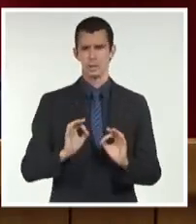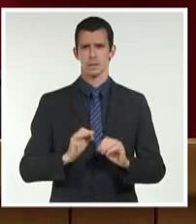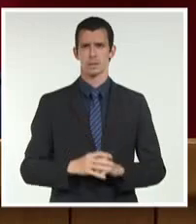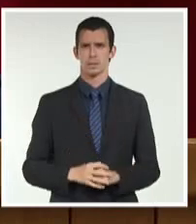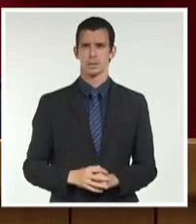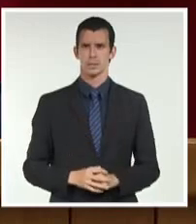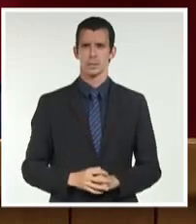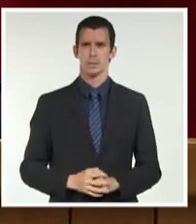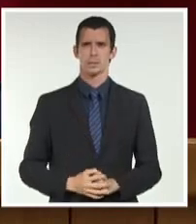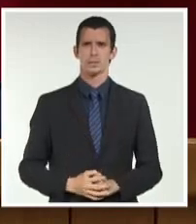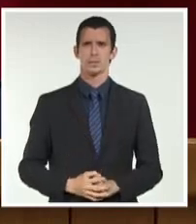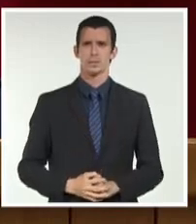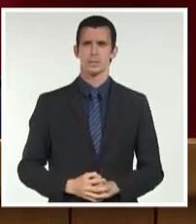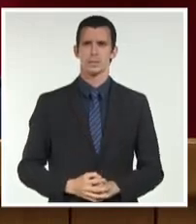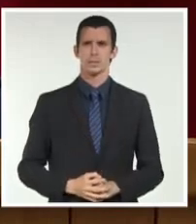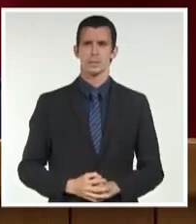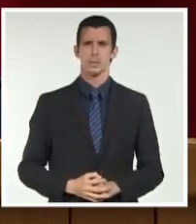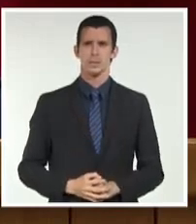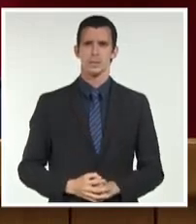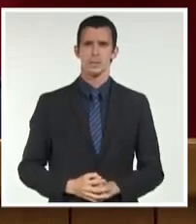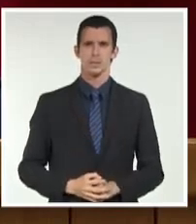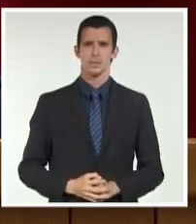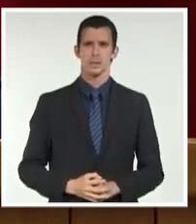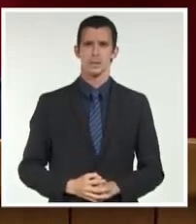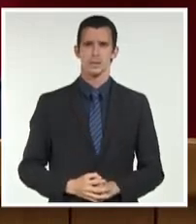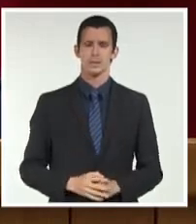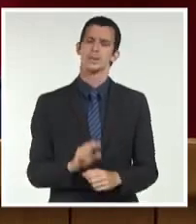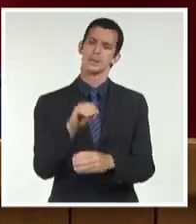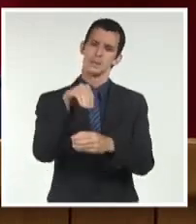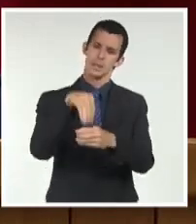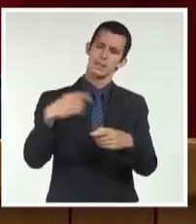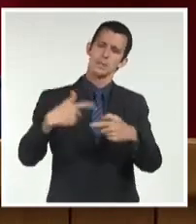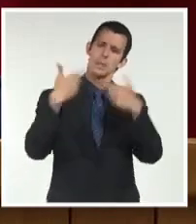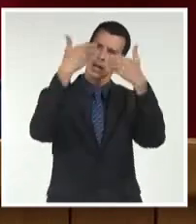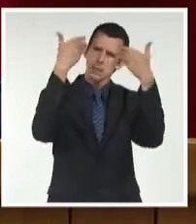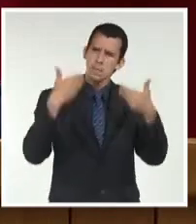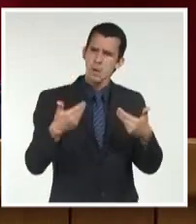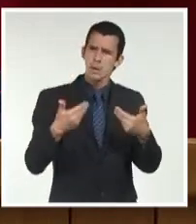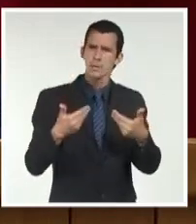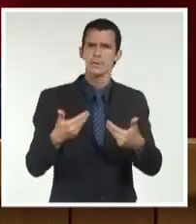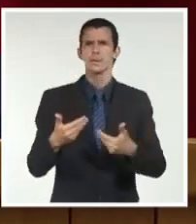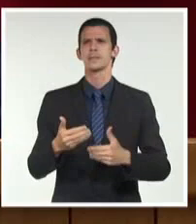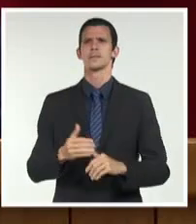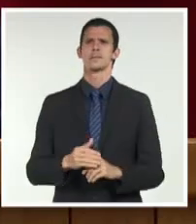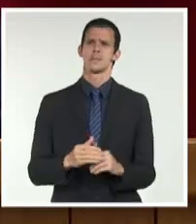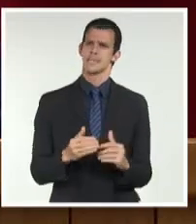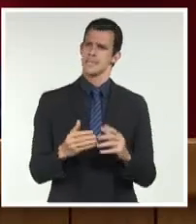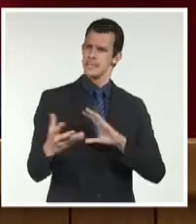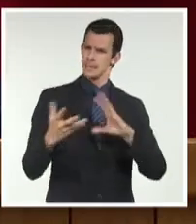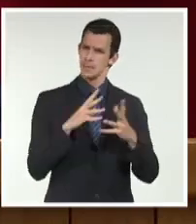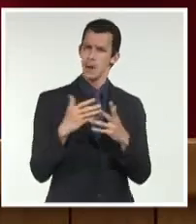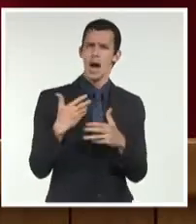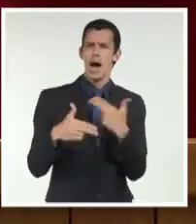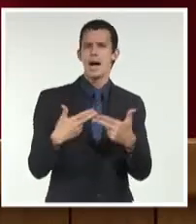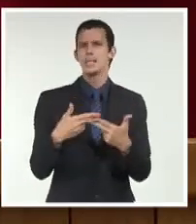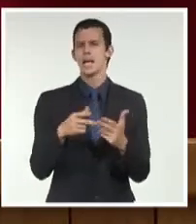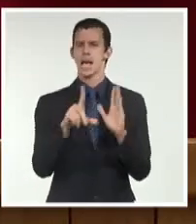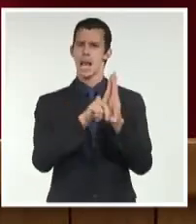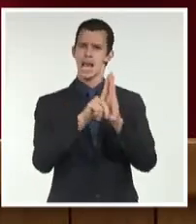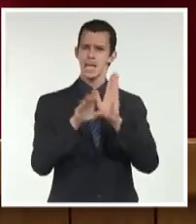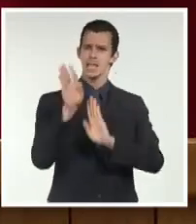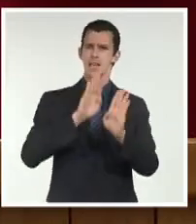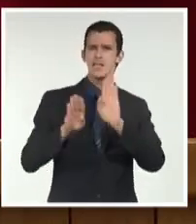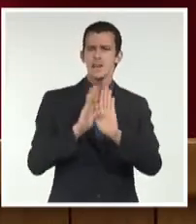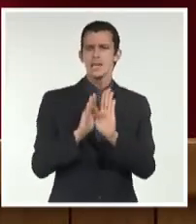económico del matrimonio, para formar o no una unión de hecho, delegar o no ante situaciones excepcionales y